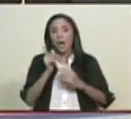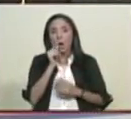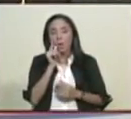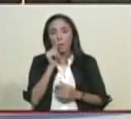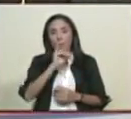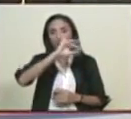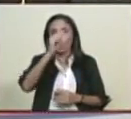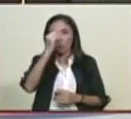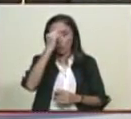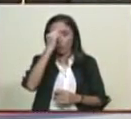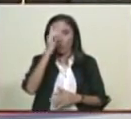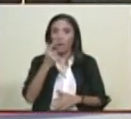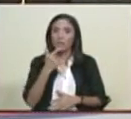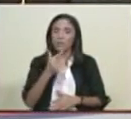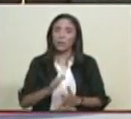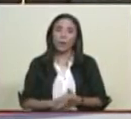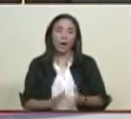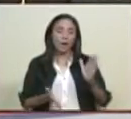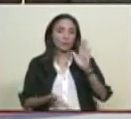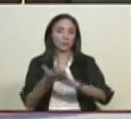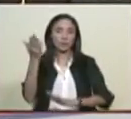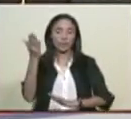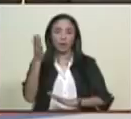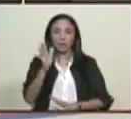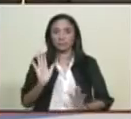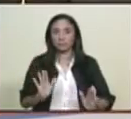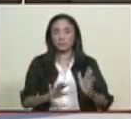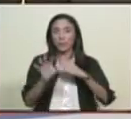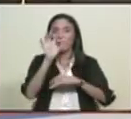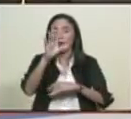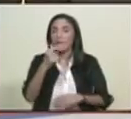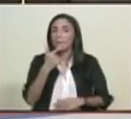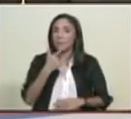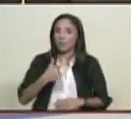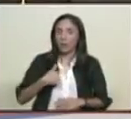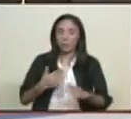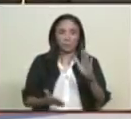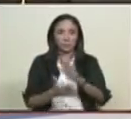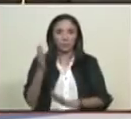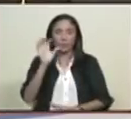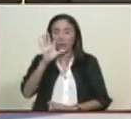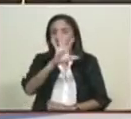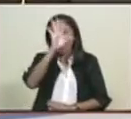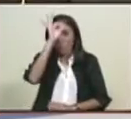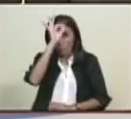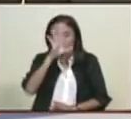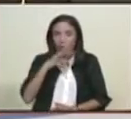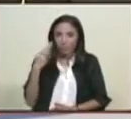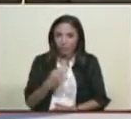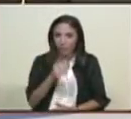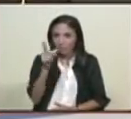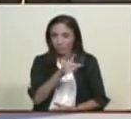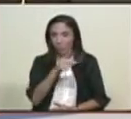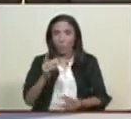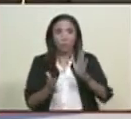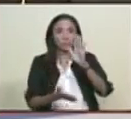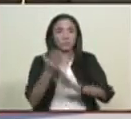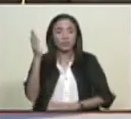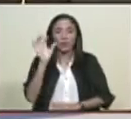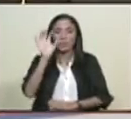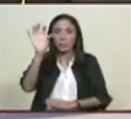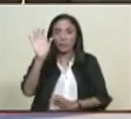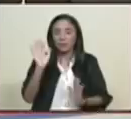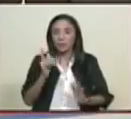que ha pedido asilo político y se va del país, me informan. No sé si es verdad todavía. Me han